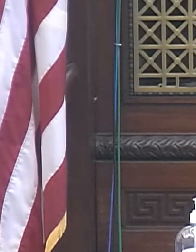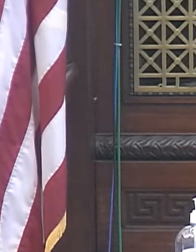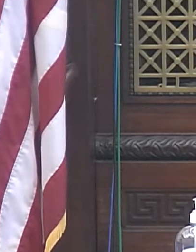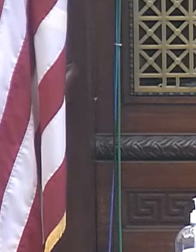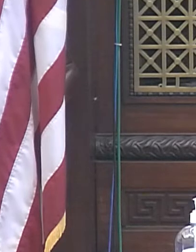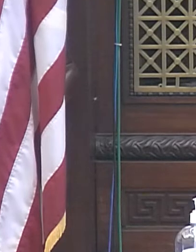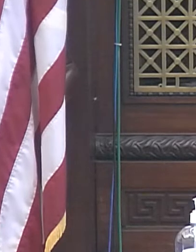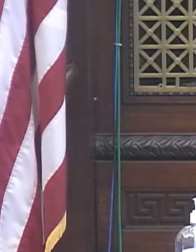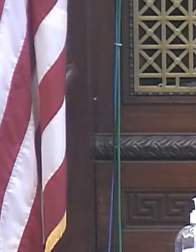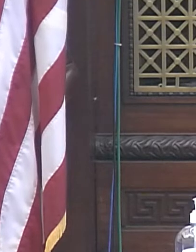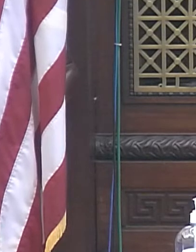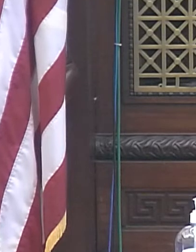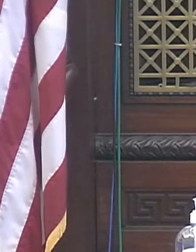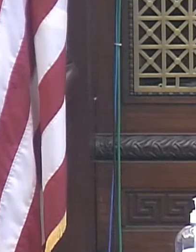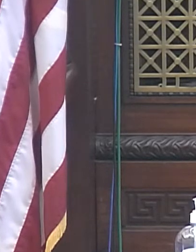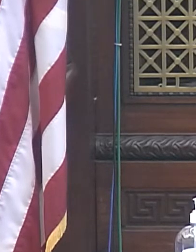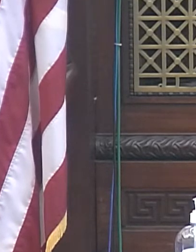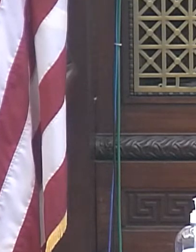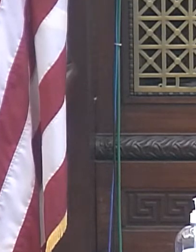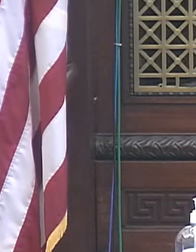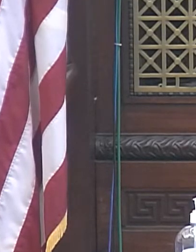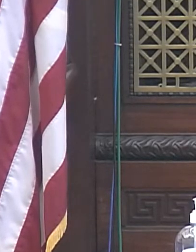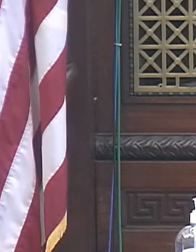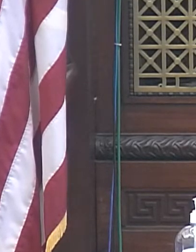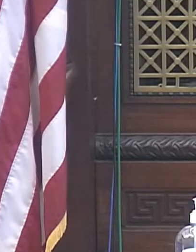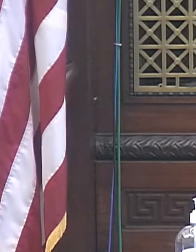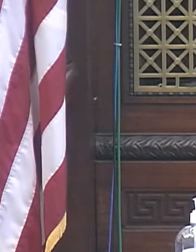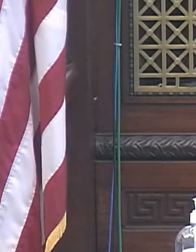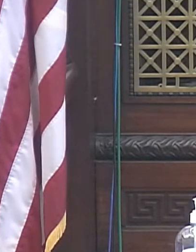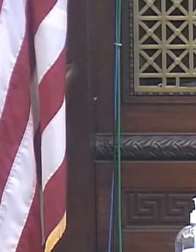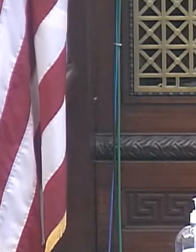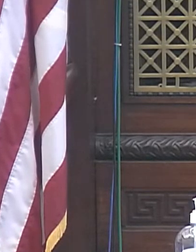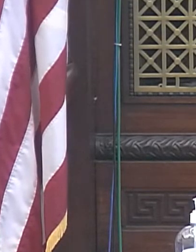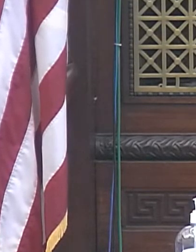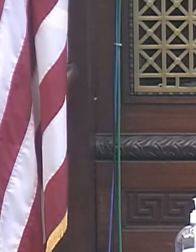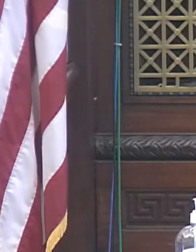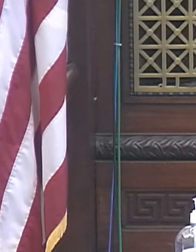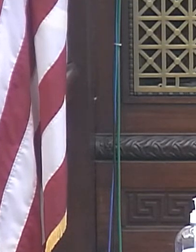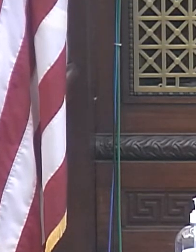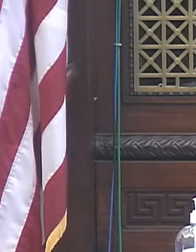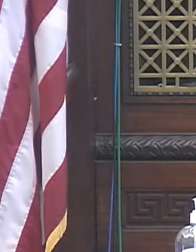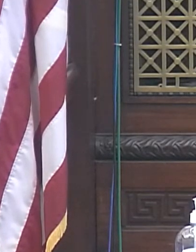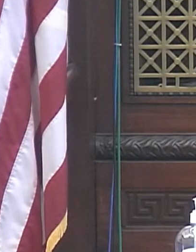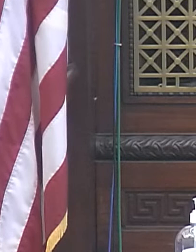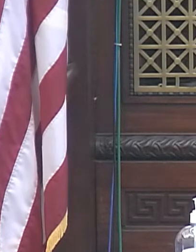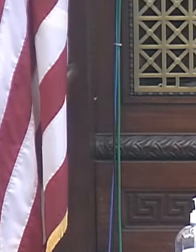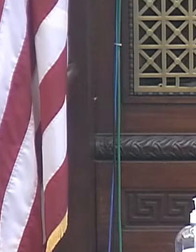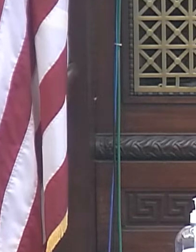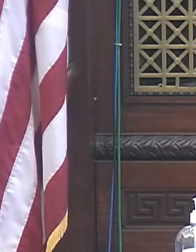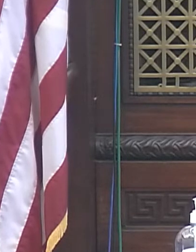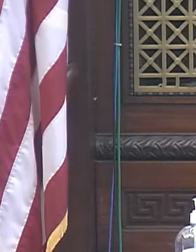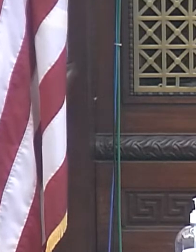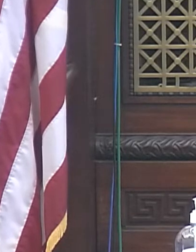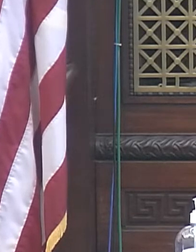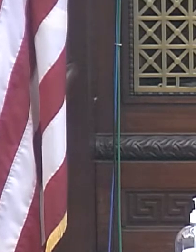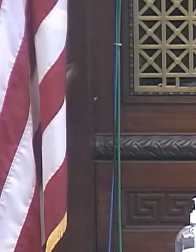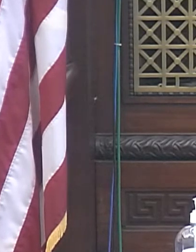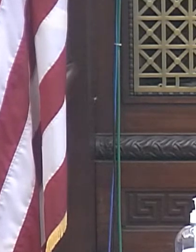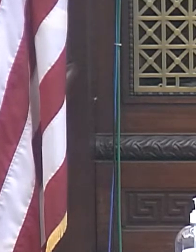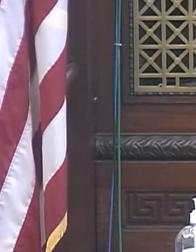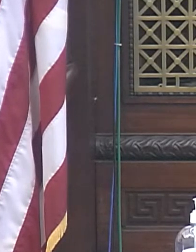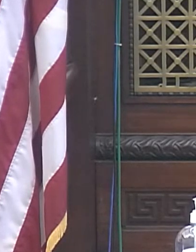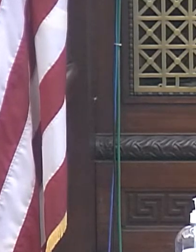puede propagarse entre un pequeño grupo de personas que comparten micrófonos, cantan en la misma habitación o tocan las mismas